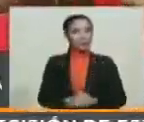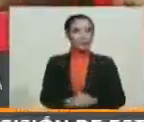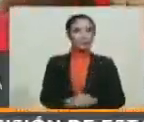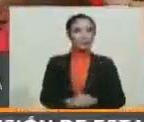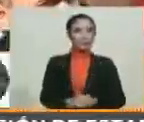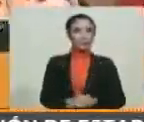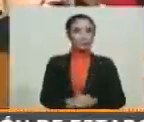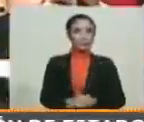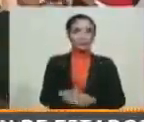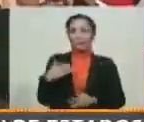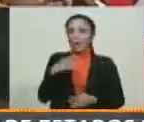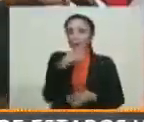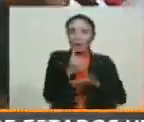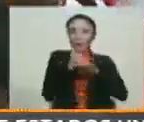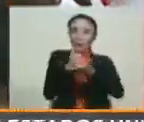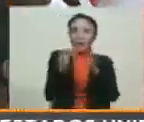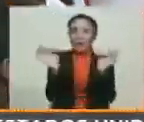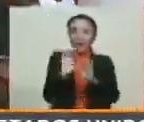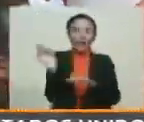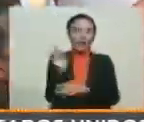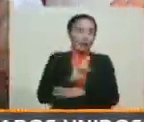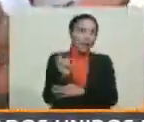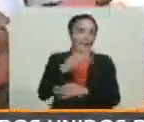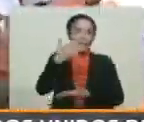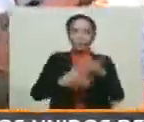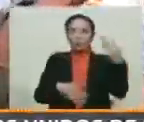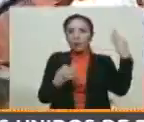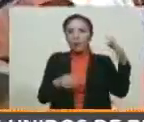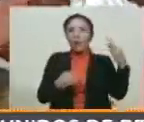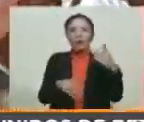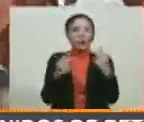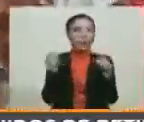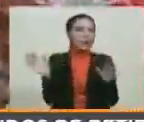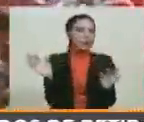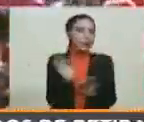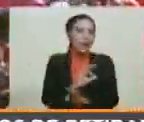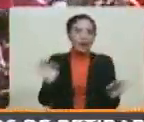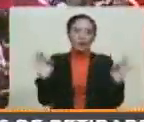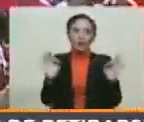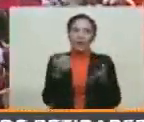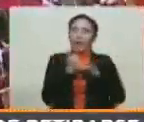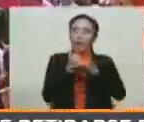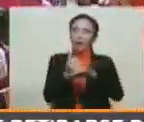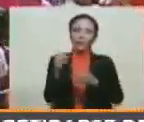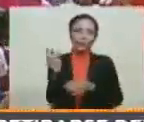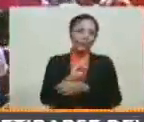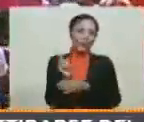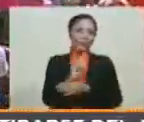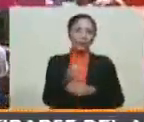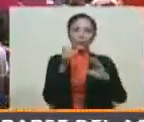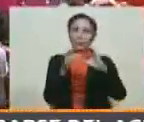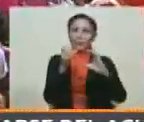d un papeleo sin burocracia y corrupción